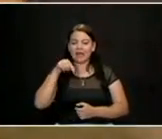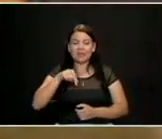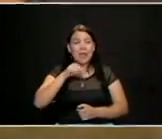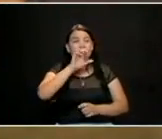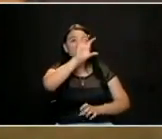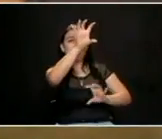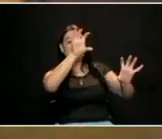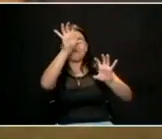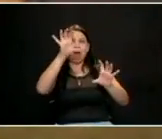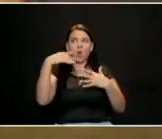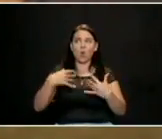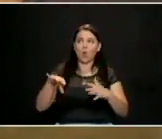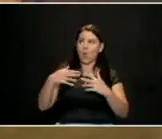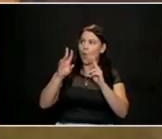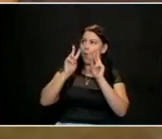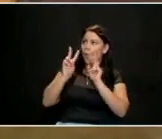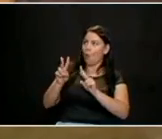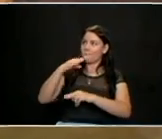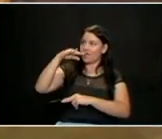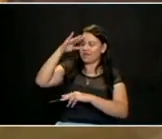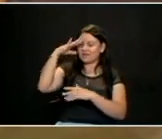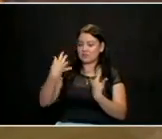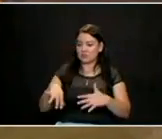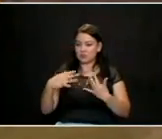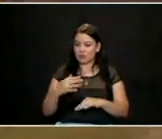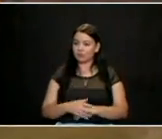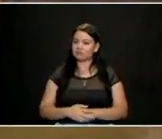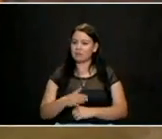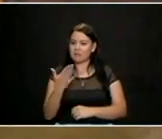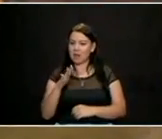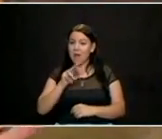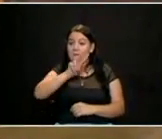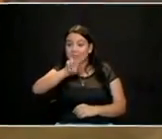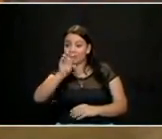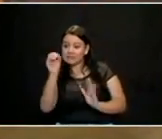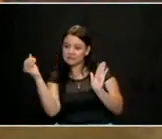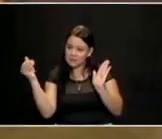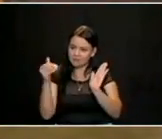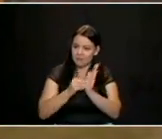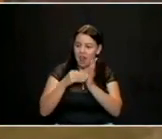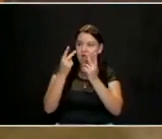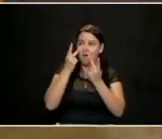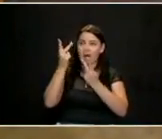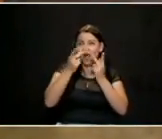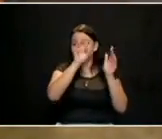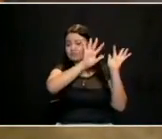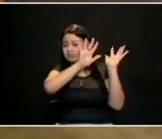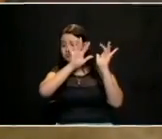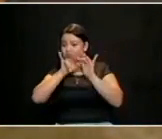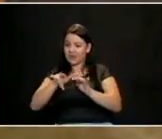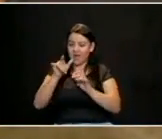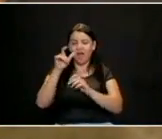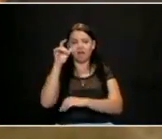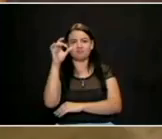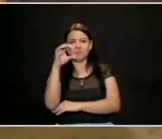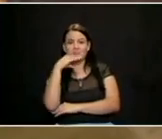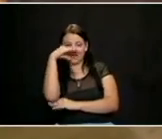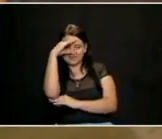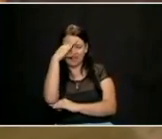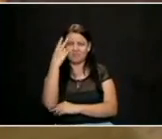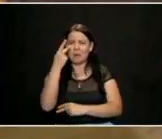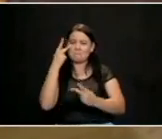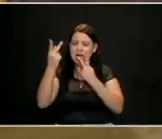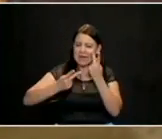aprovechar. 830 mil visitantes tenemos todos los años que llegan por migración, más todos los que van llegando por otras formas diferentes al